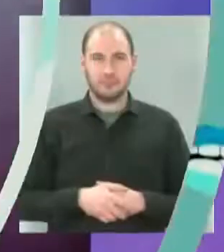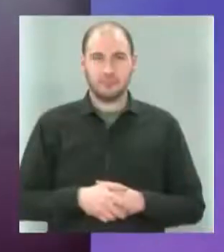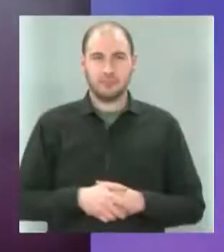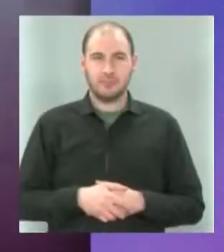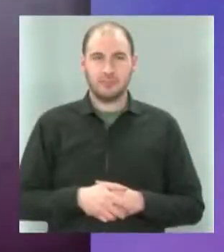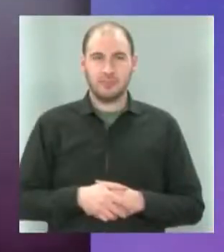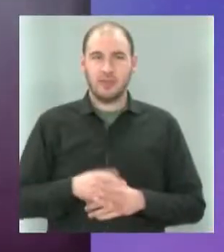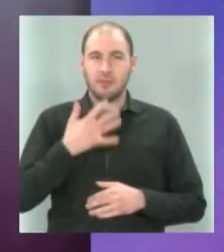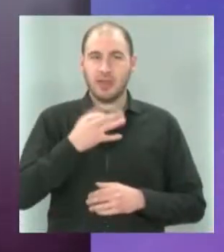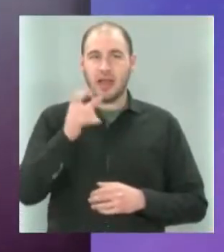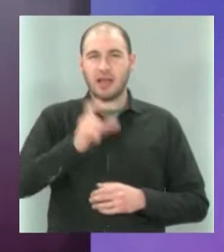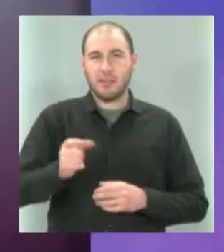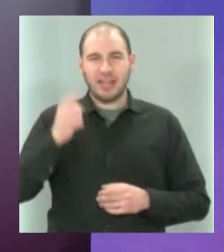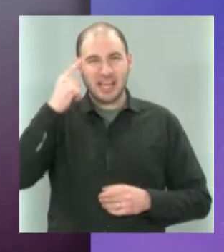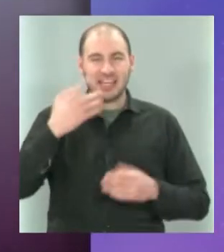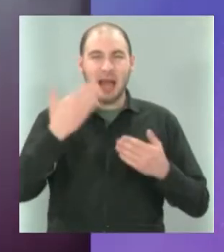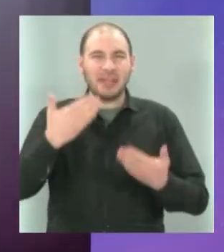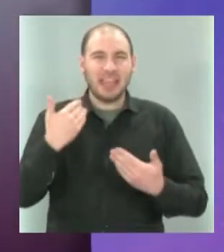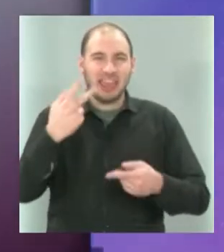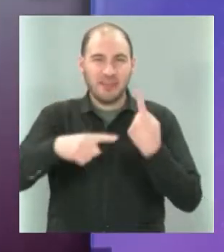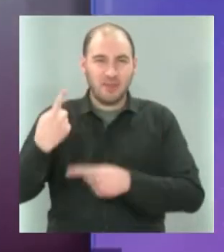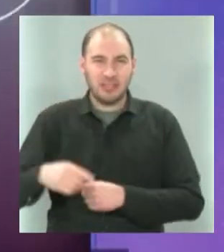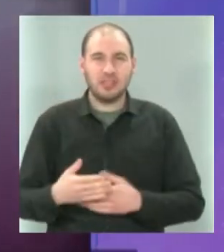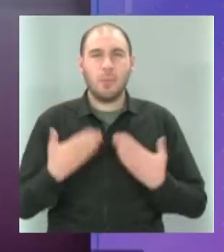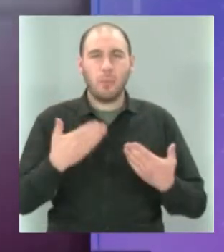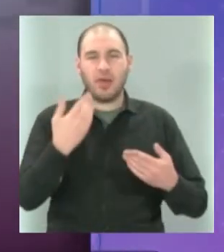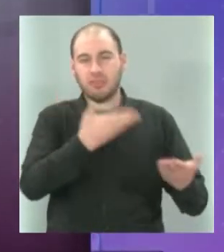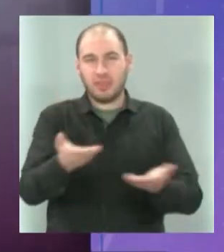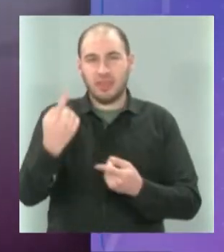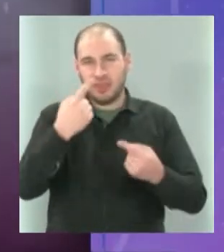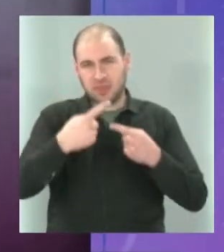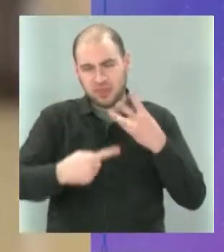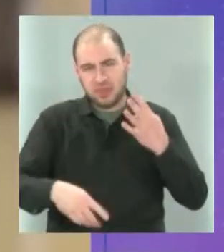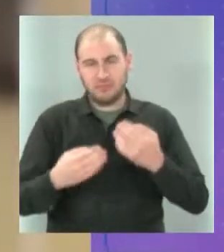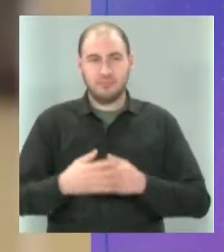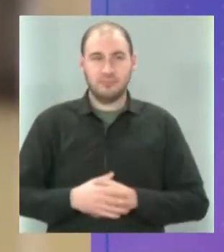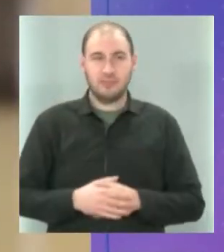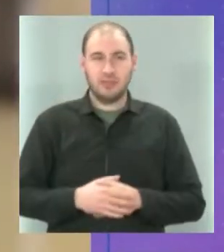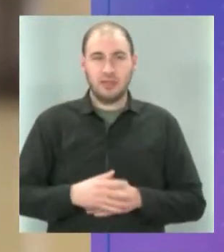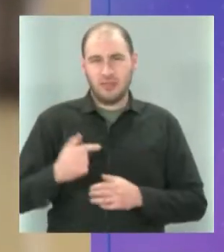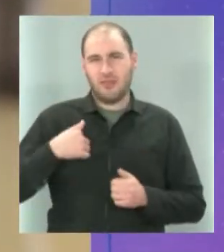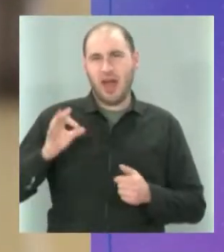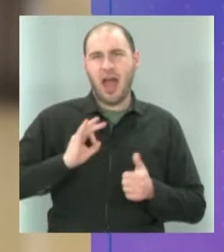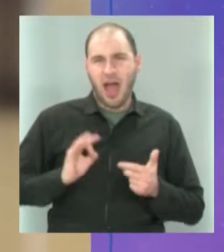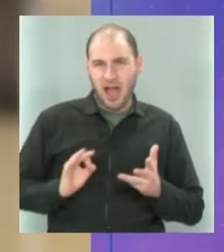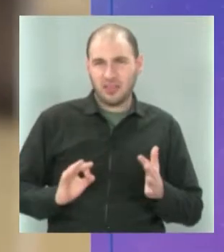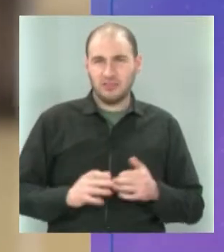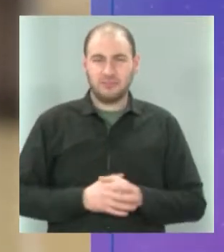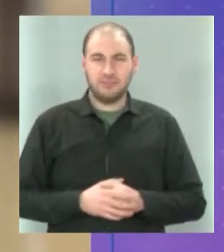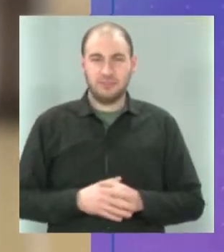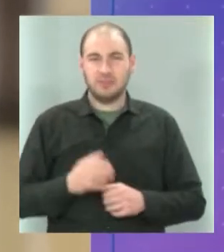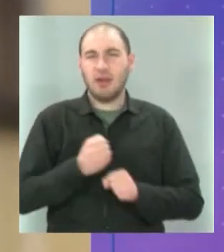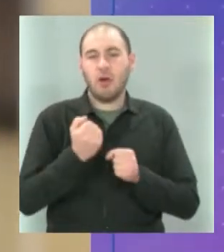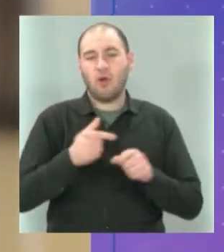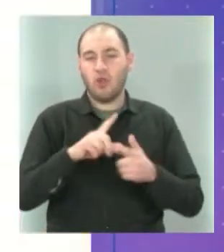La verdad es que las capacidades diferentes otorgan posibilidades infinitas. Pasé unos cuantos años sin